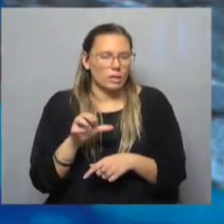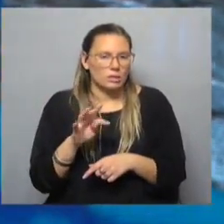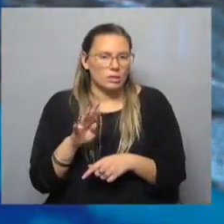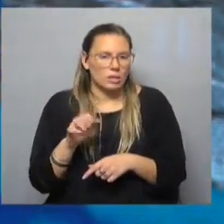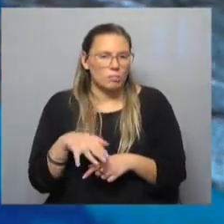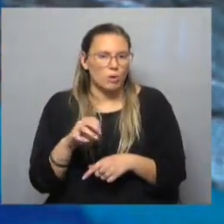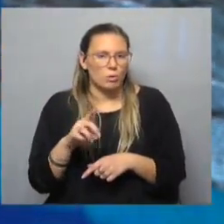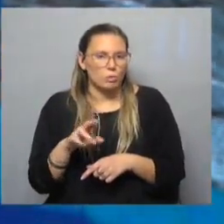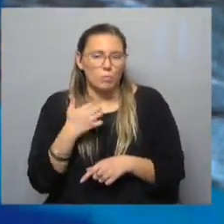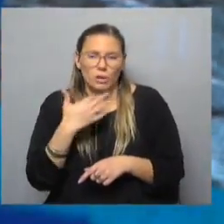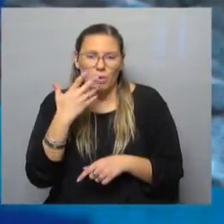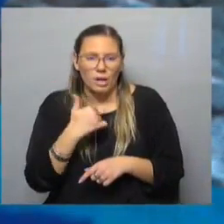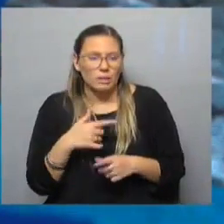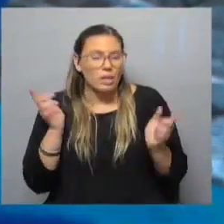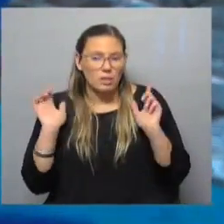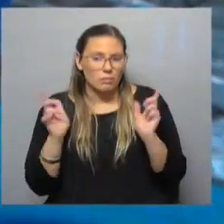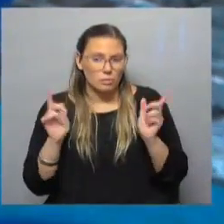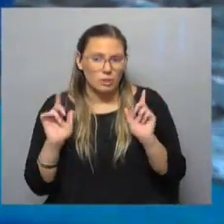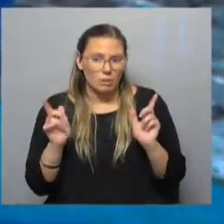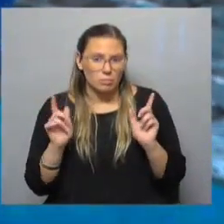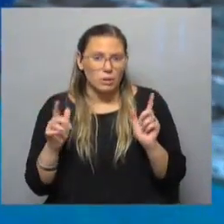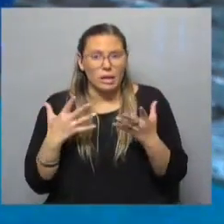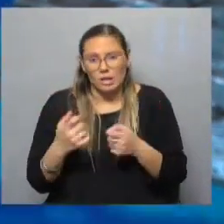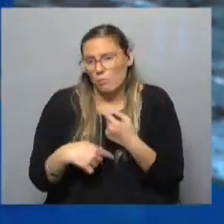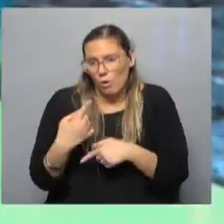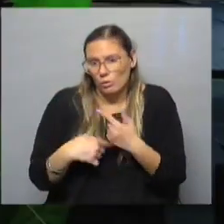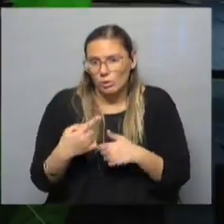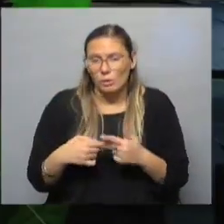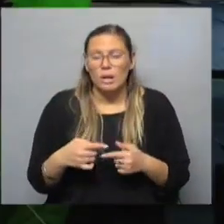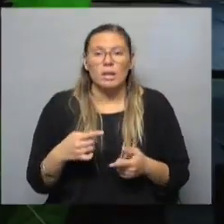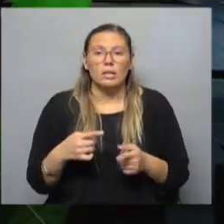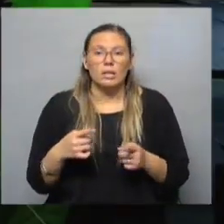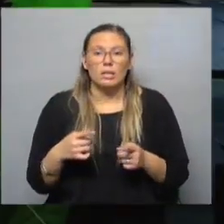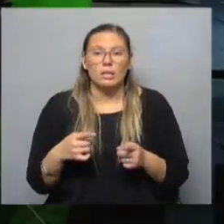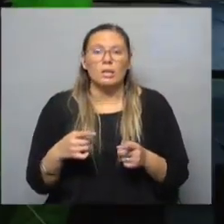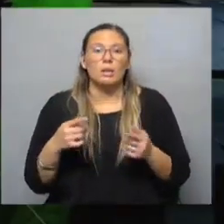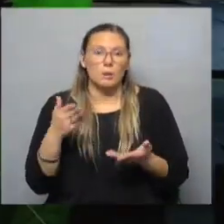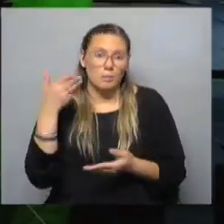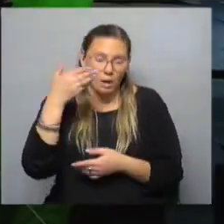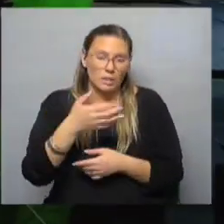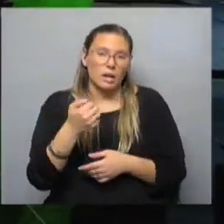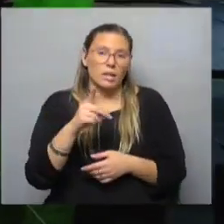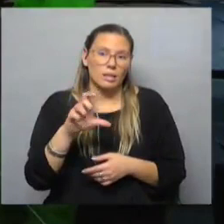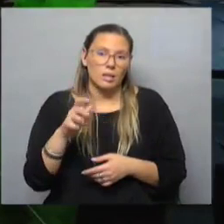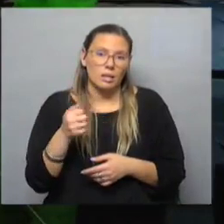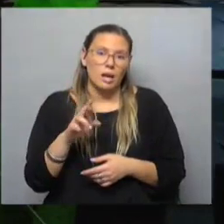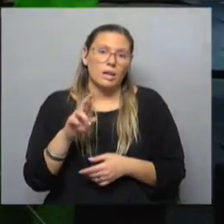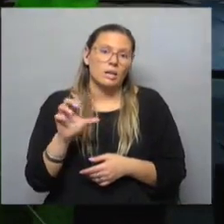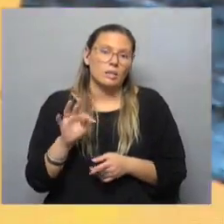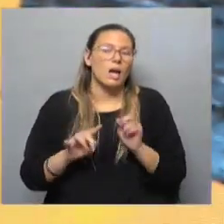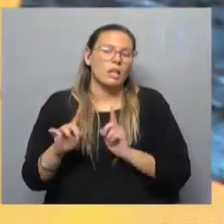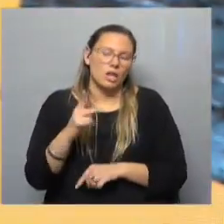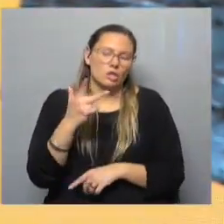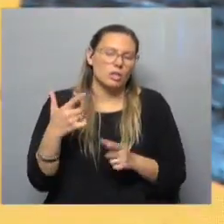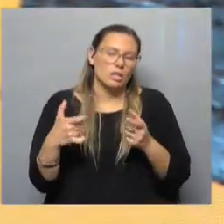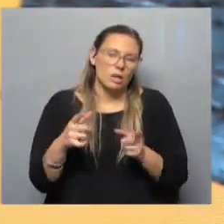porque nos encanta y porque la pasamos bien y vamos, tenemos ganas de seguirlo haciendo. Y van a estar en la de la Reta. Y bueno, hay de los tres